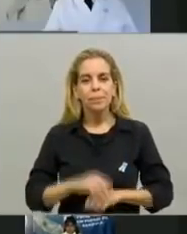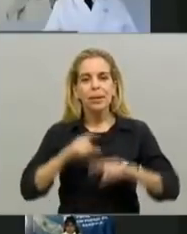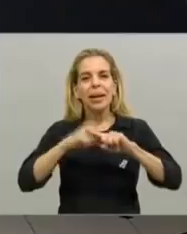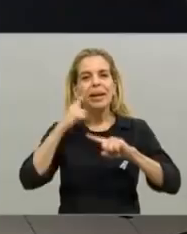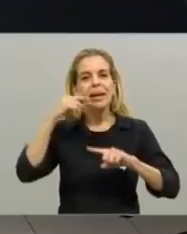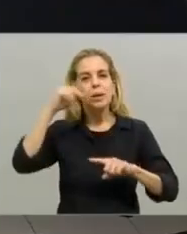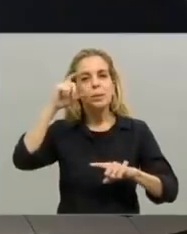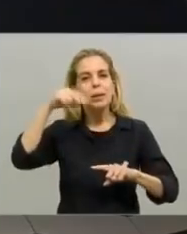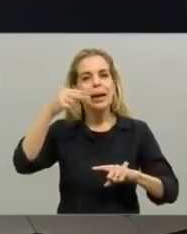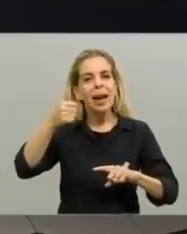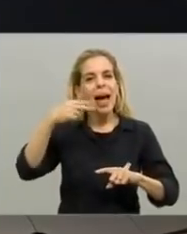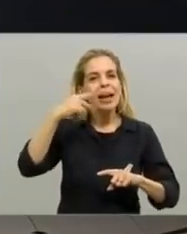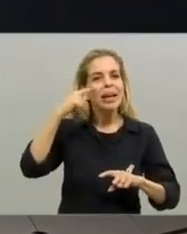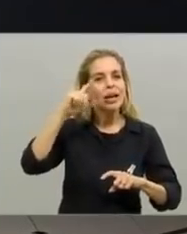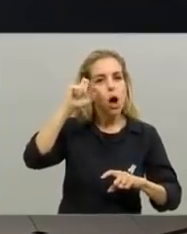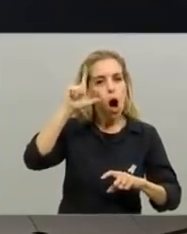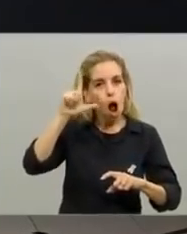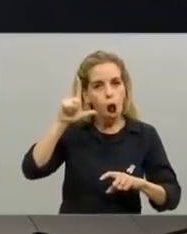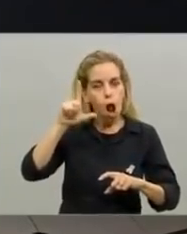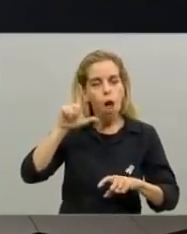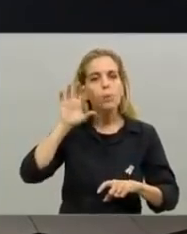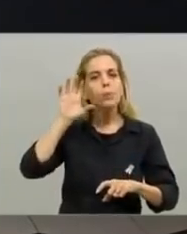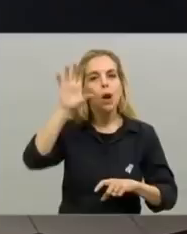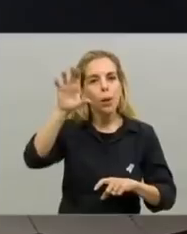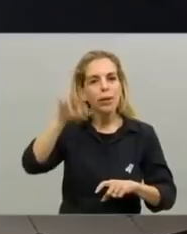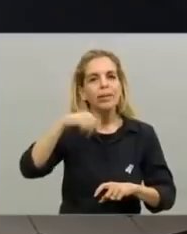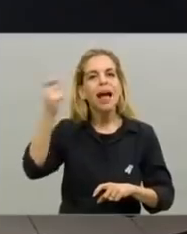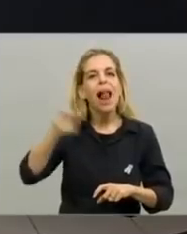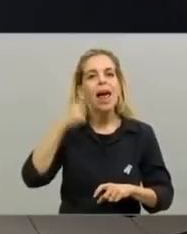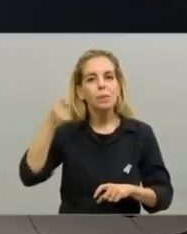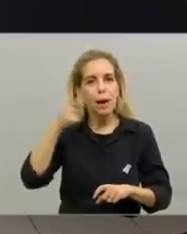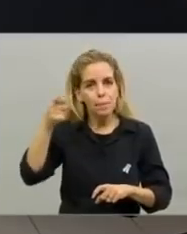Jimena Nicole Fernández Zárate, de La Pampa.